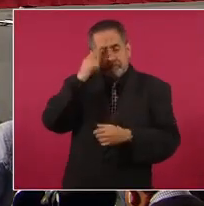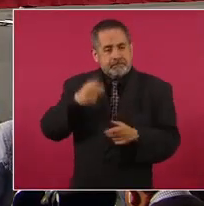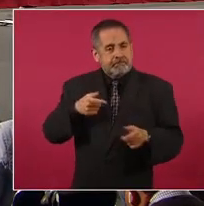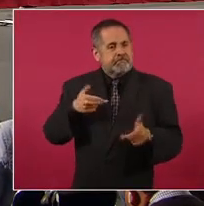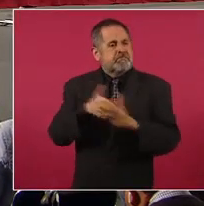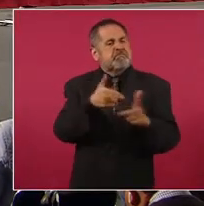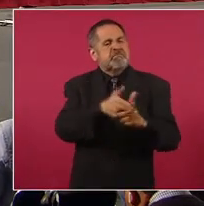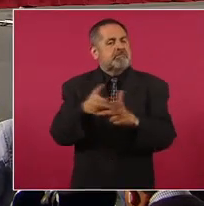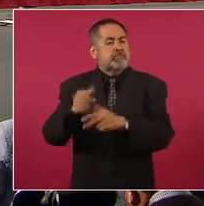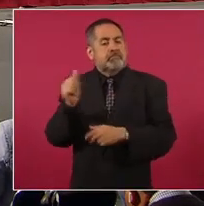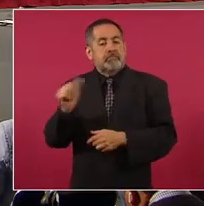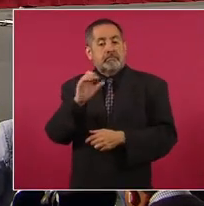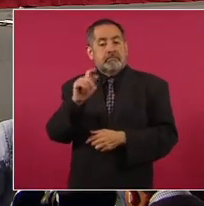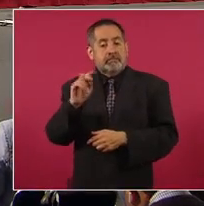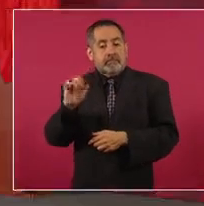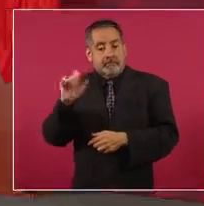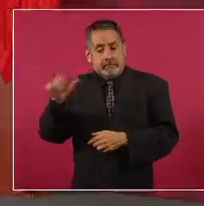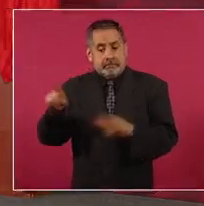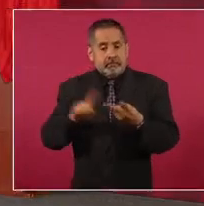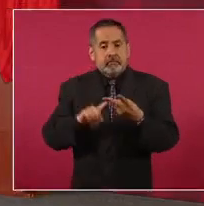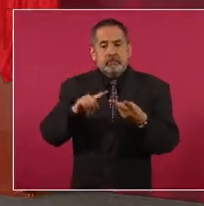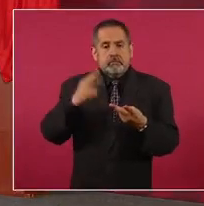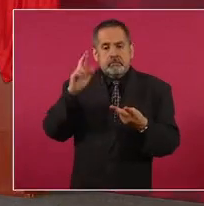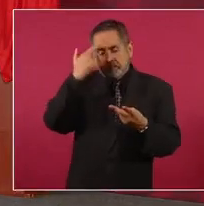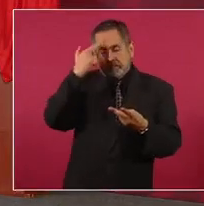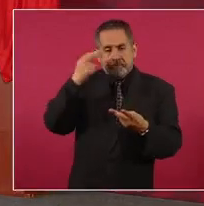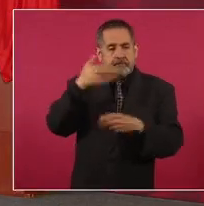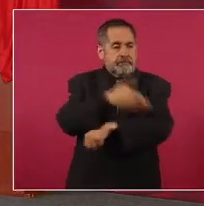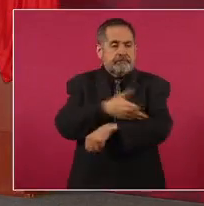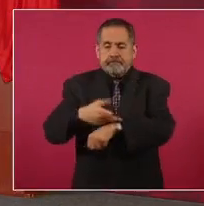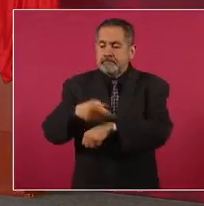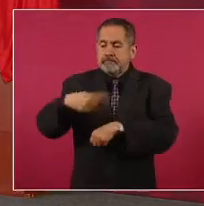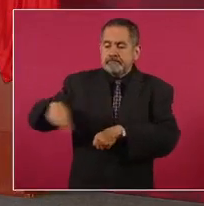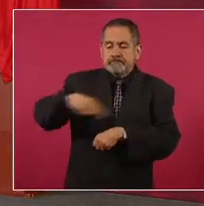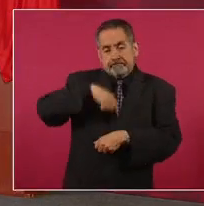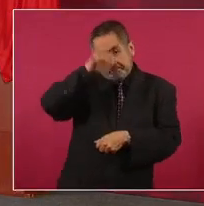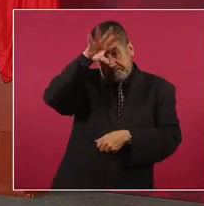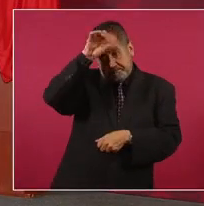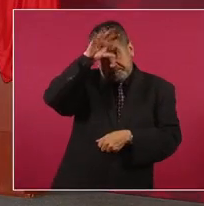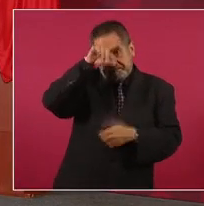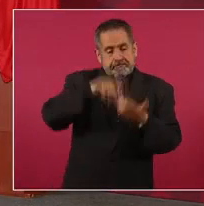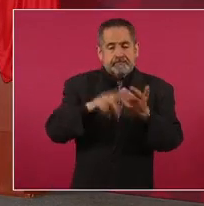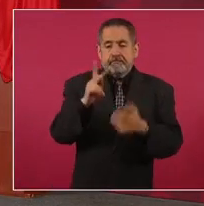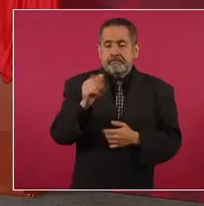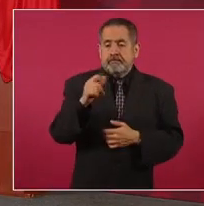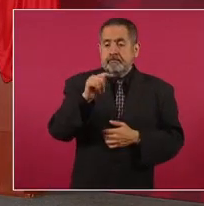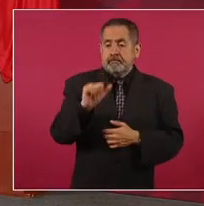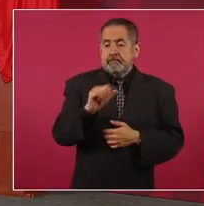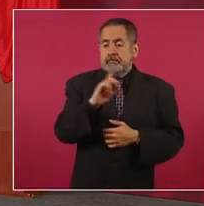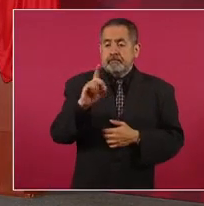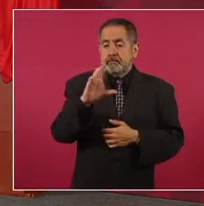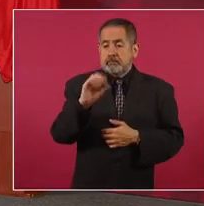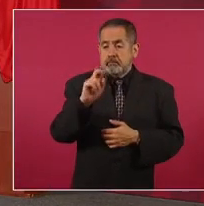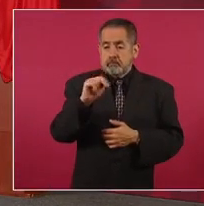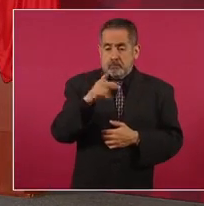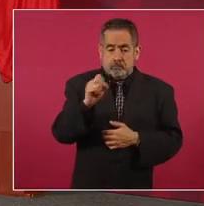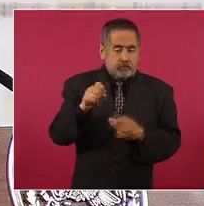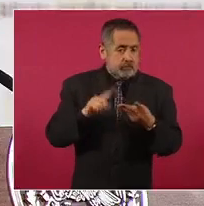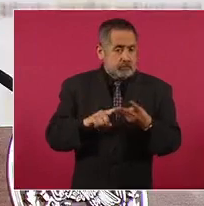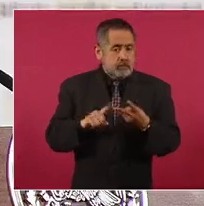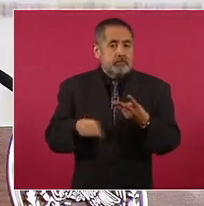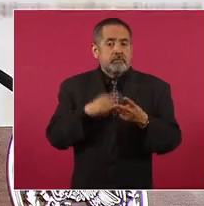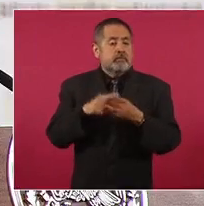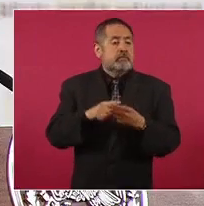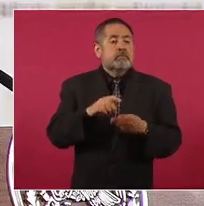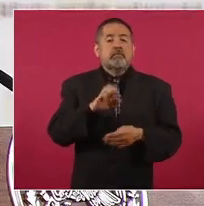Acteal, a los mineros que perdieron la vida, a las familias de los mineros que perdieron la vida en Pasta de Conchos, los problemas vinculados con el